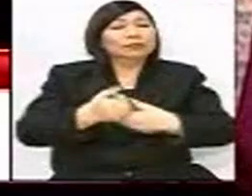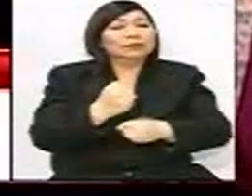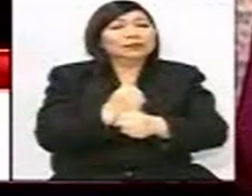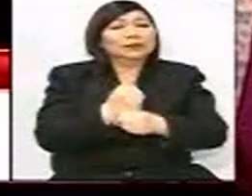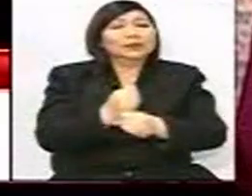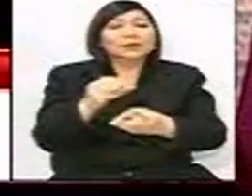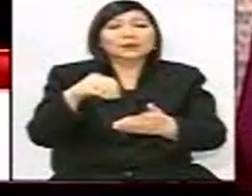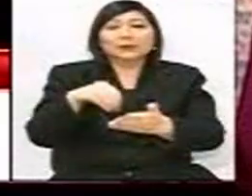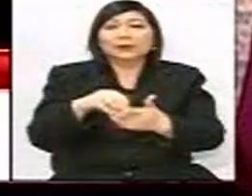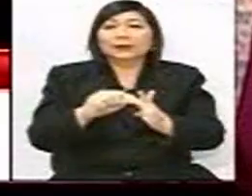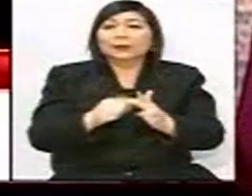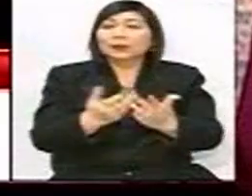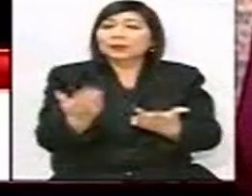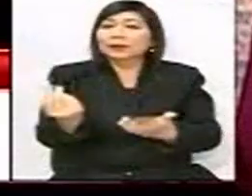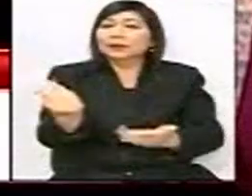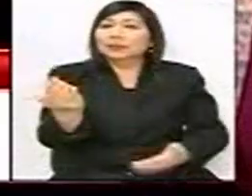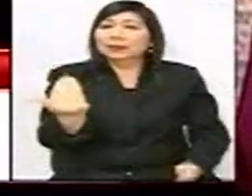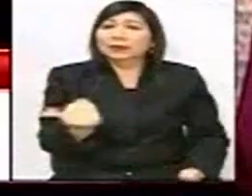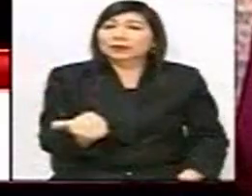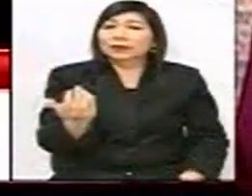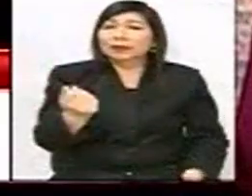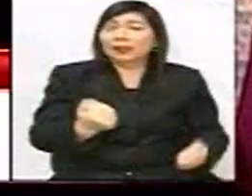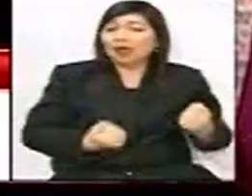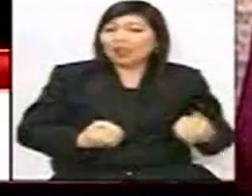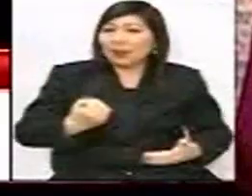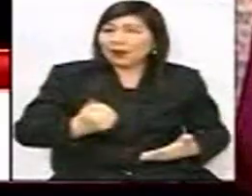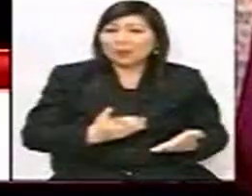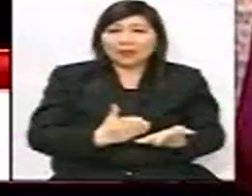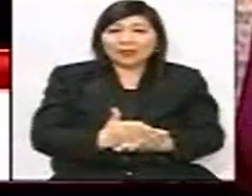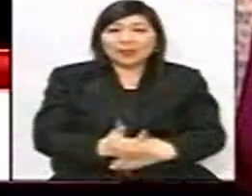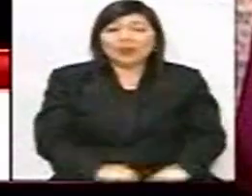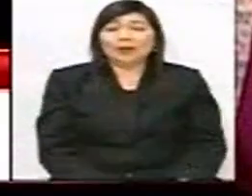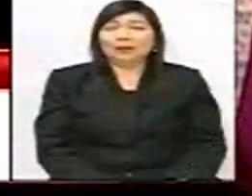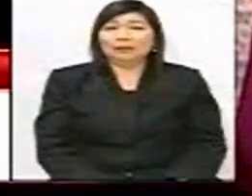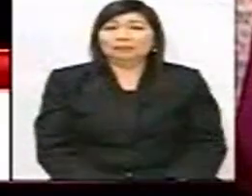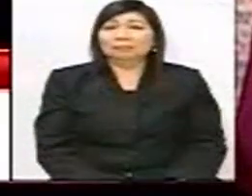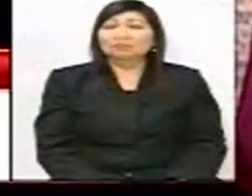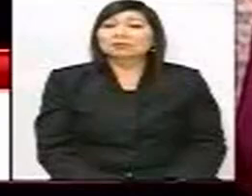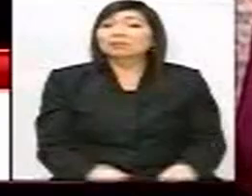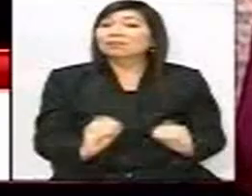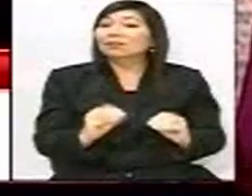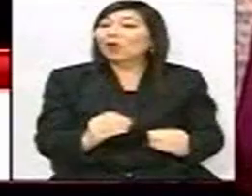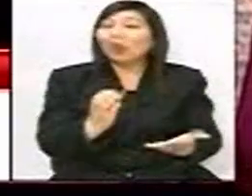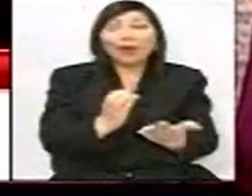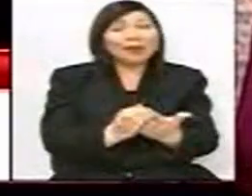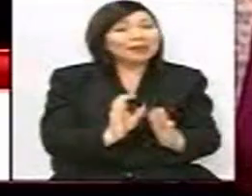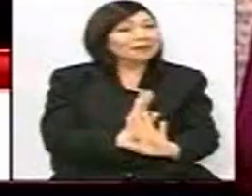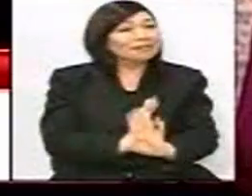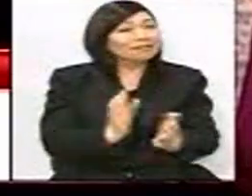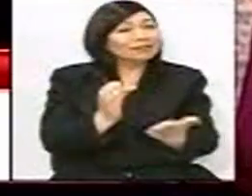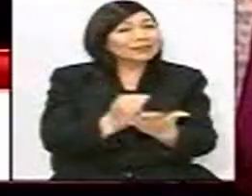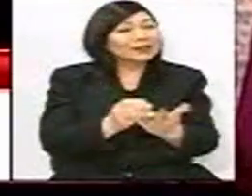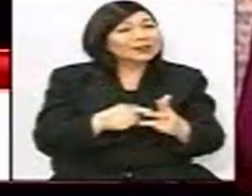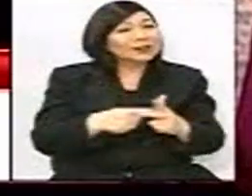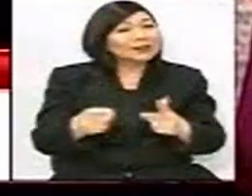se comenzó a cobrar el peaje. Y por lo tanto, se incumplió el contrato. Se comenzó